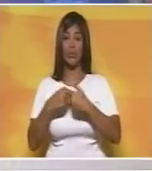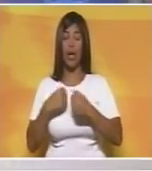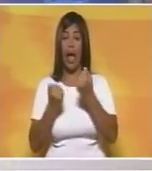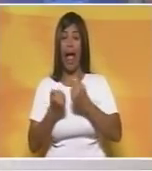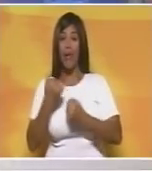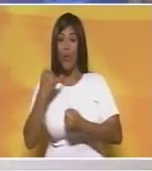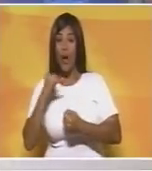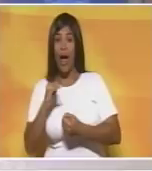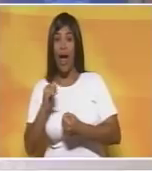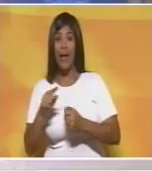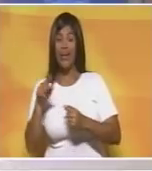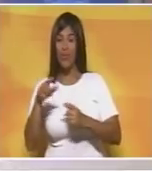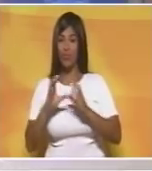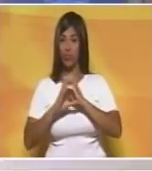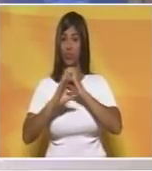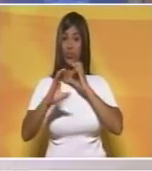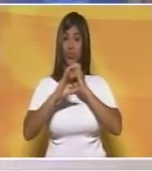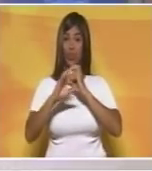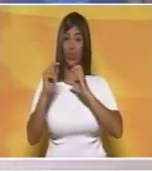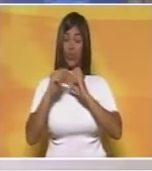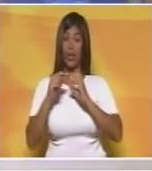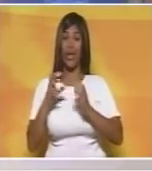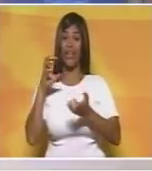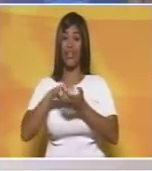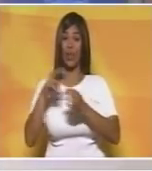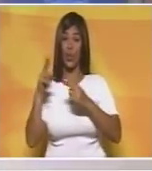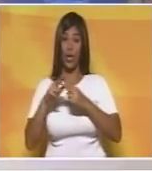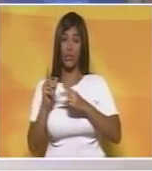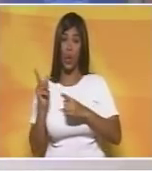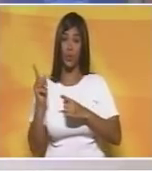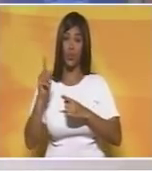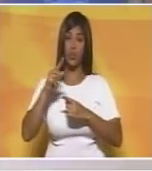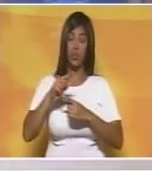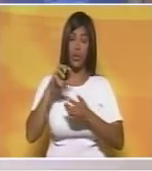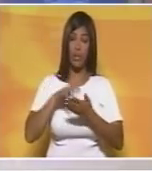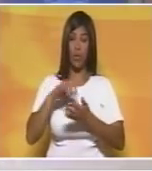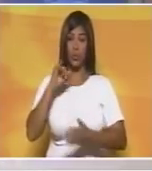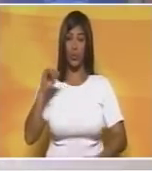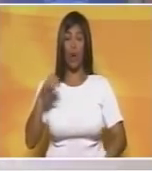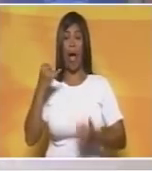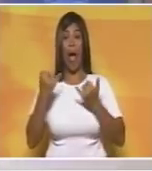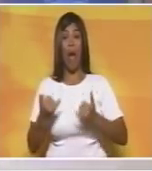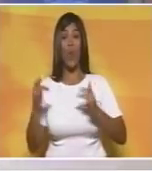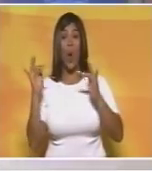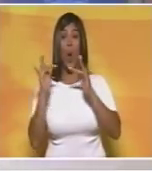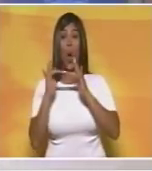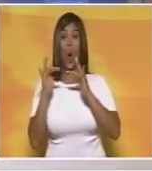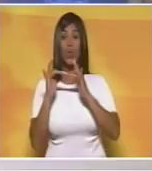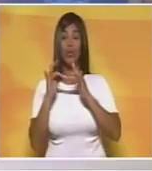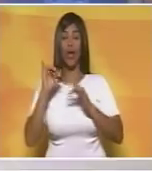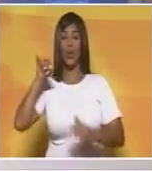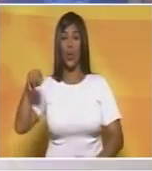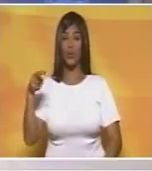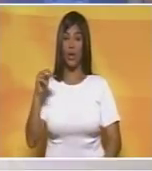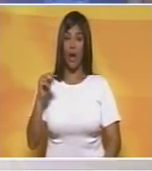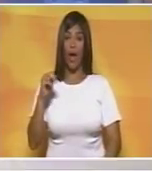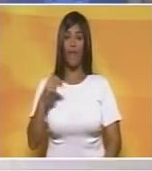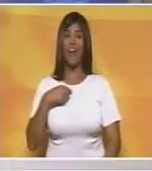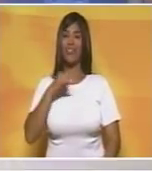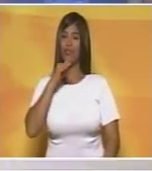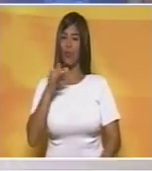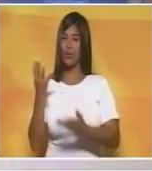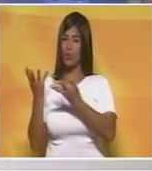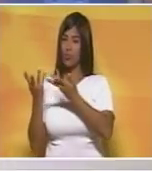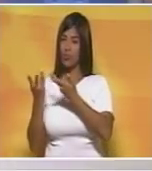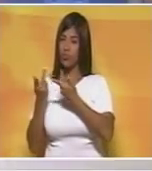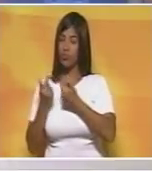vio involucrado un expreso que salió desde el estado Táchira. A esta hora hacemos un contacto con nuestro compañero José Leonardo Nava para que